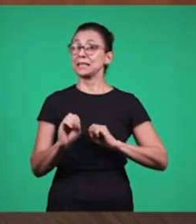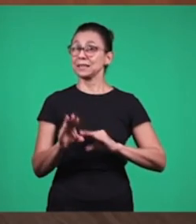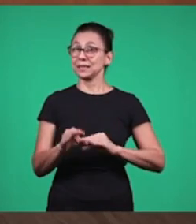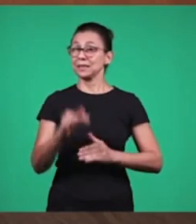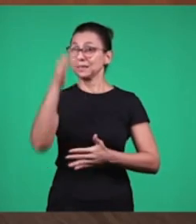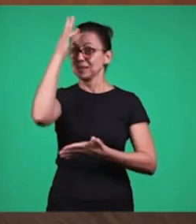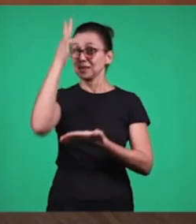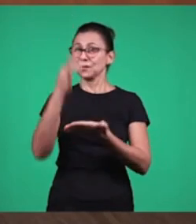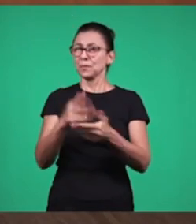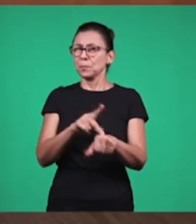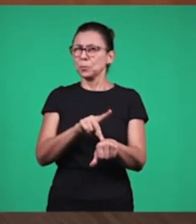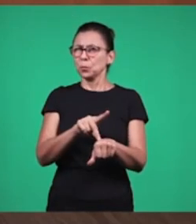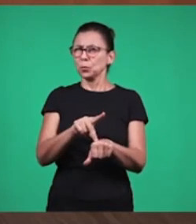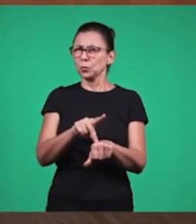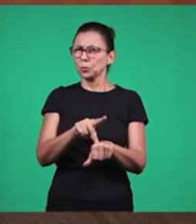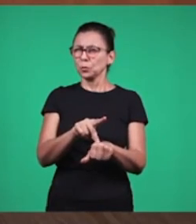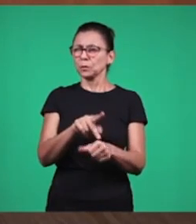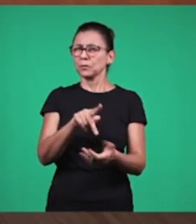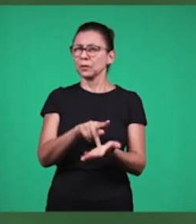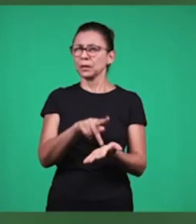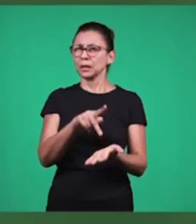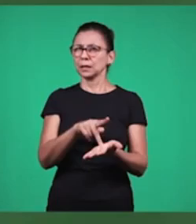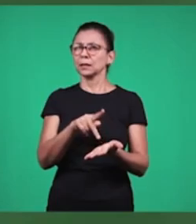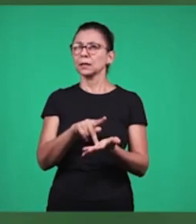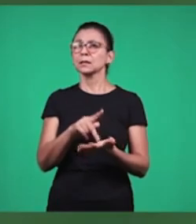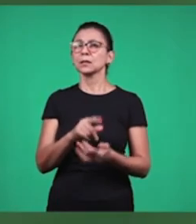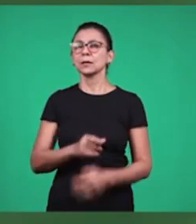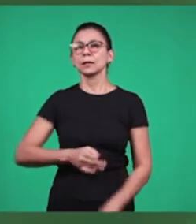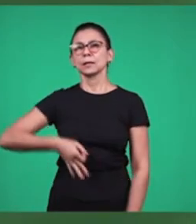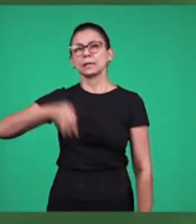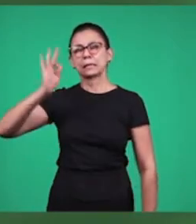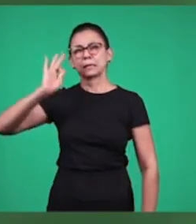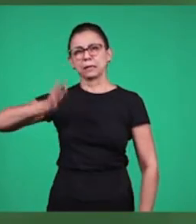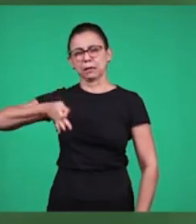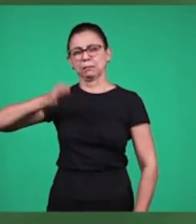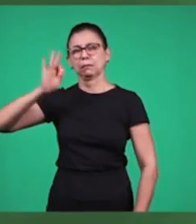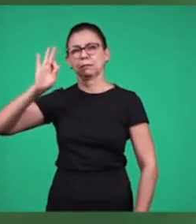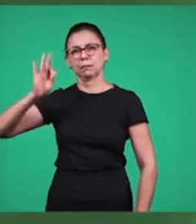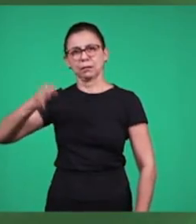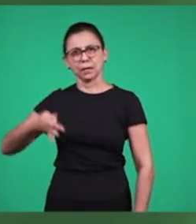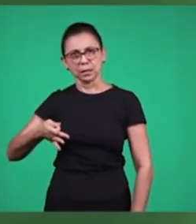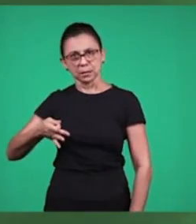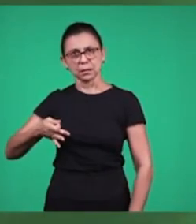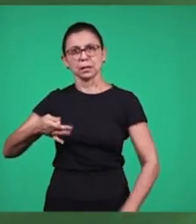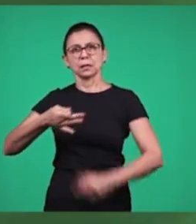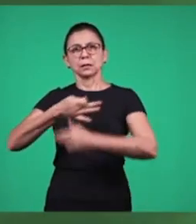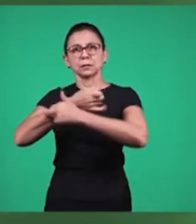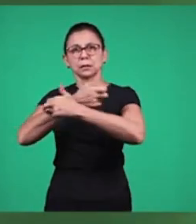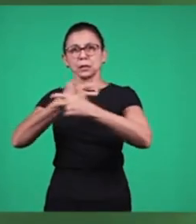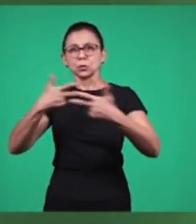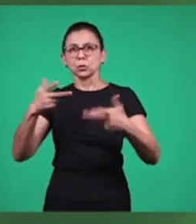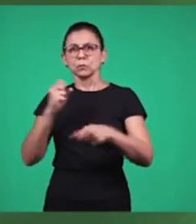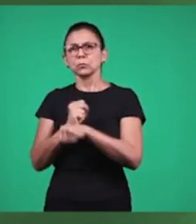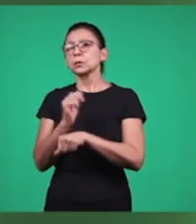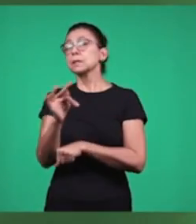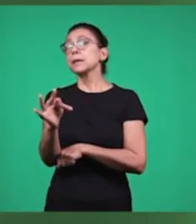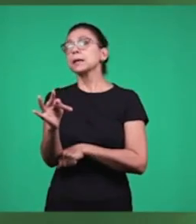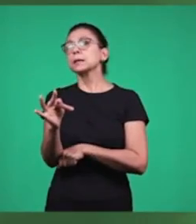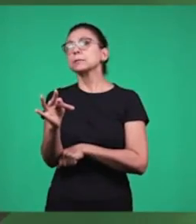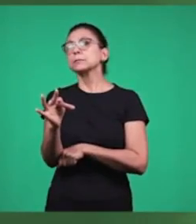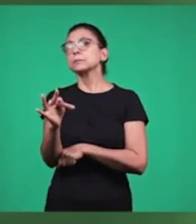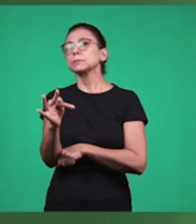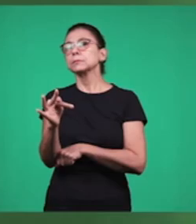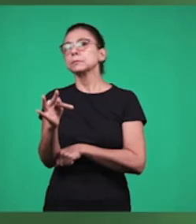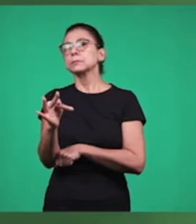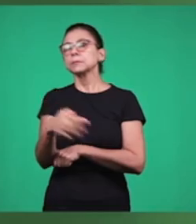la fe verdadera es la certeza de lo que se espera y